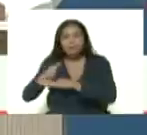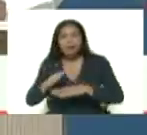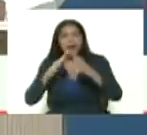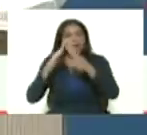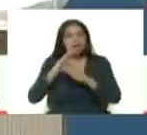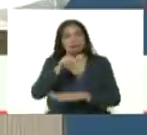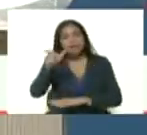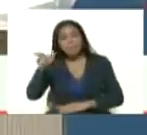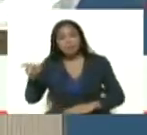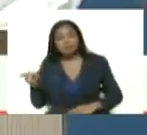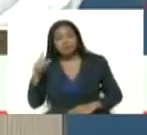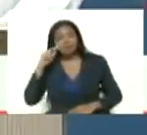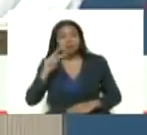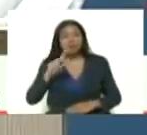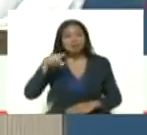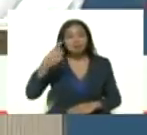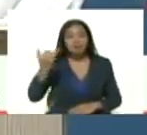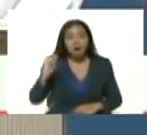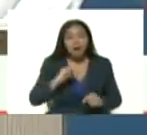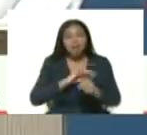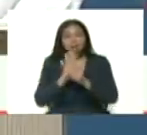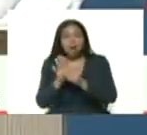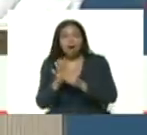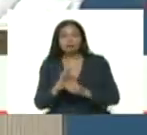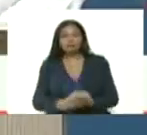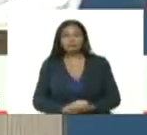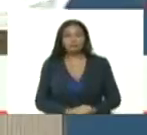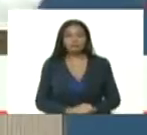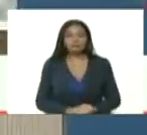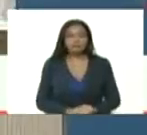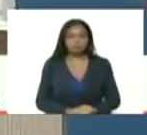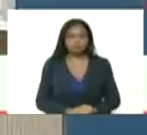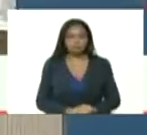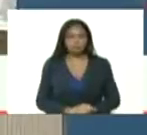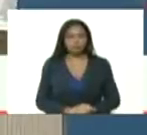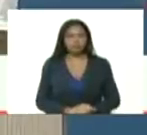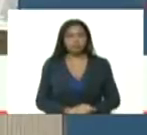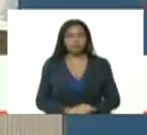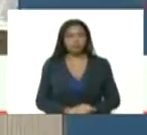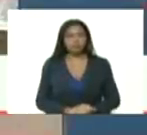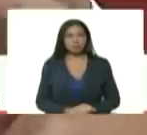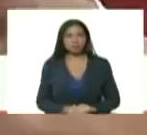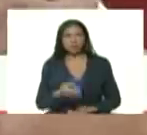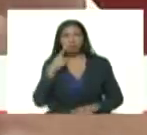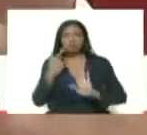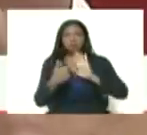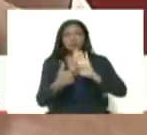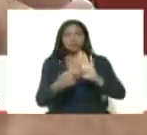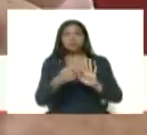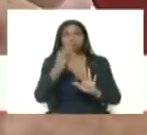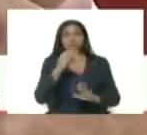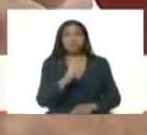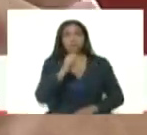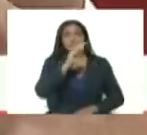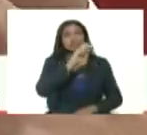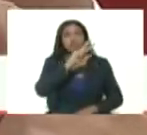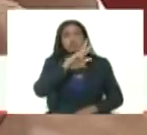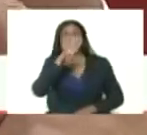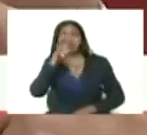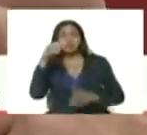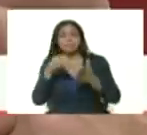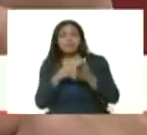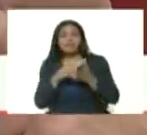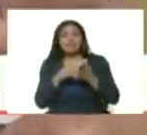las personas que respondan positivamente la encuesta. Eso arrojó, estas